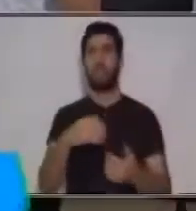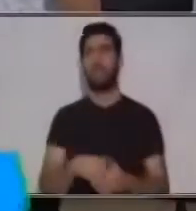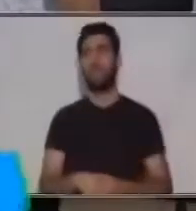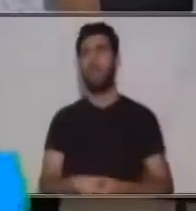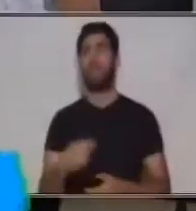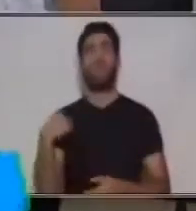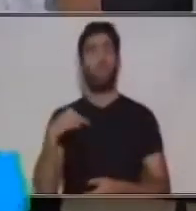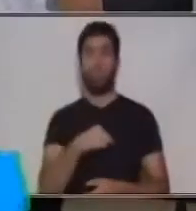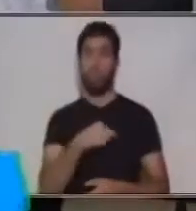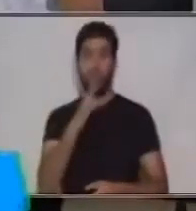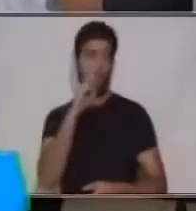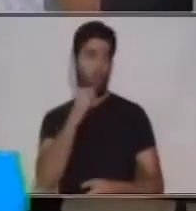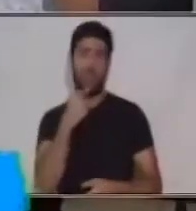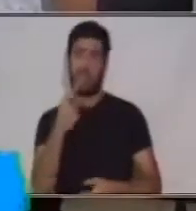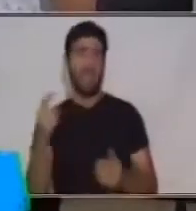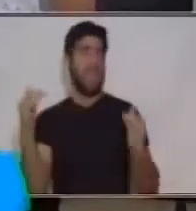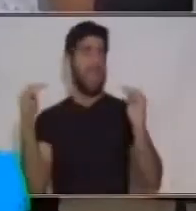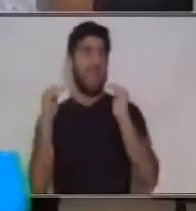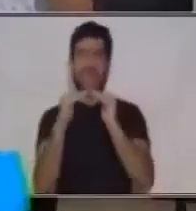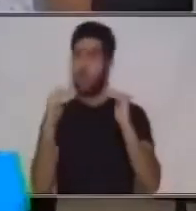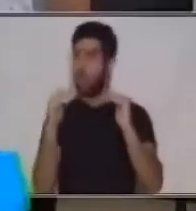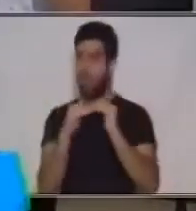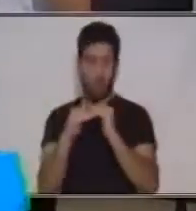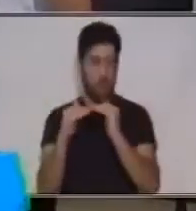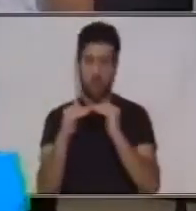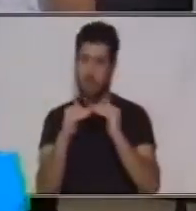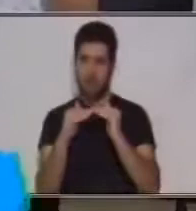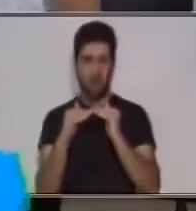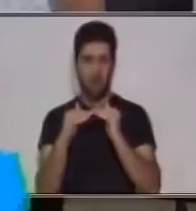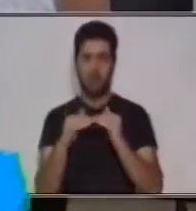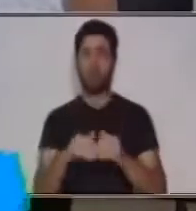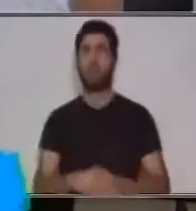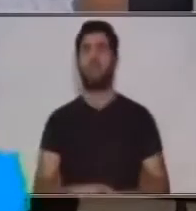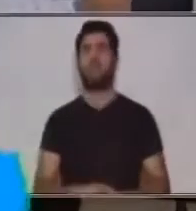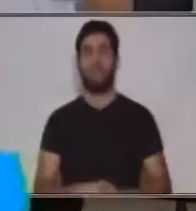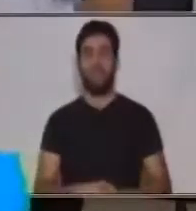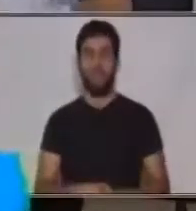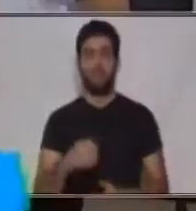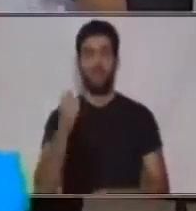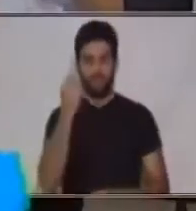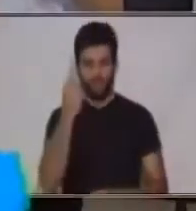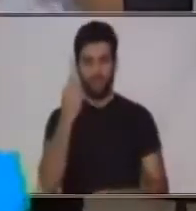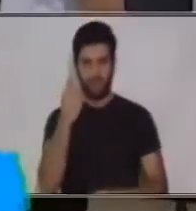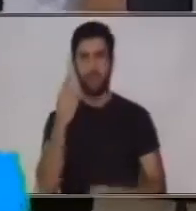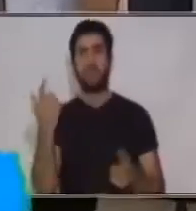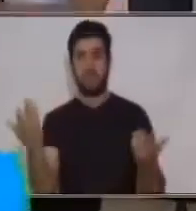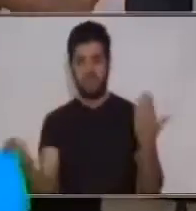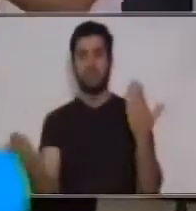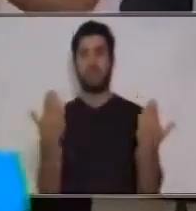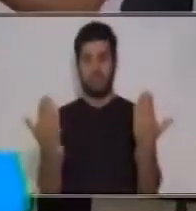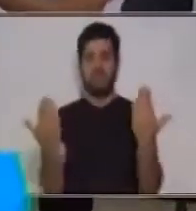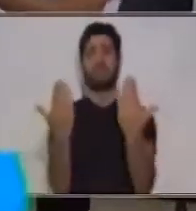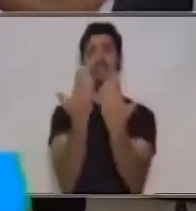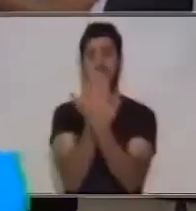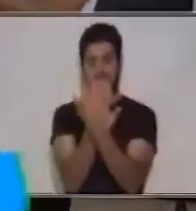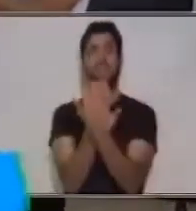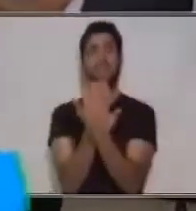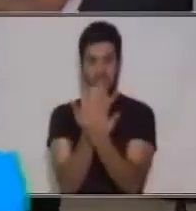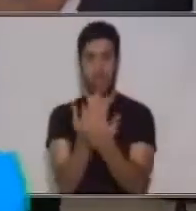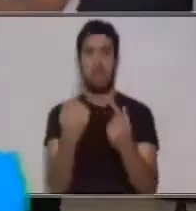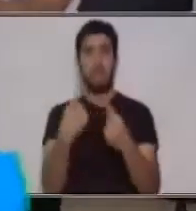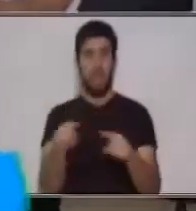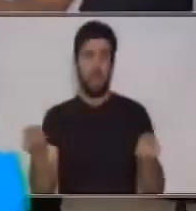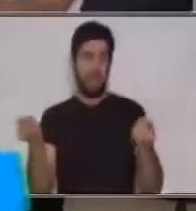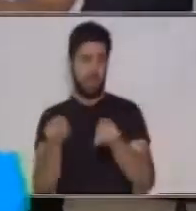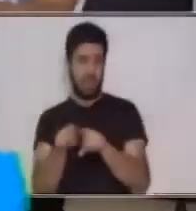puedo utilizar la palabra igual. Sí tienen las mismas medidas y son congruentes. En cambio acá, miremos estos que están